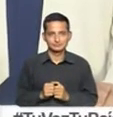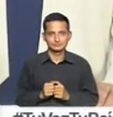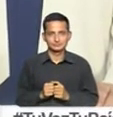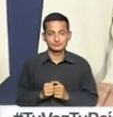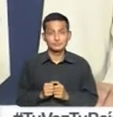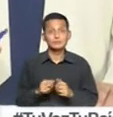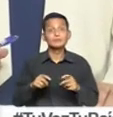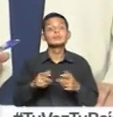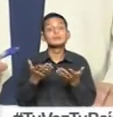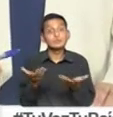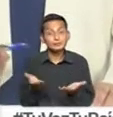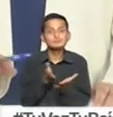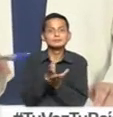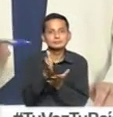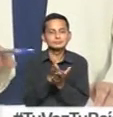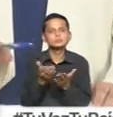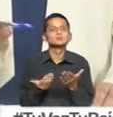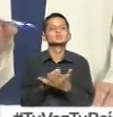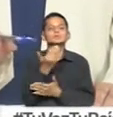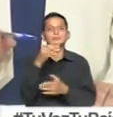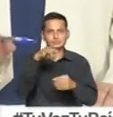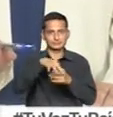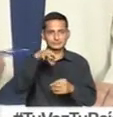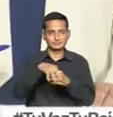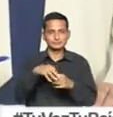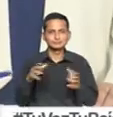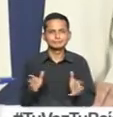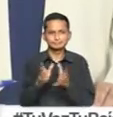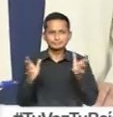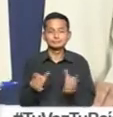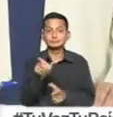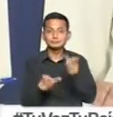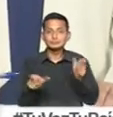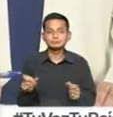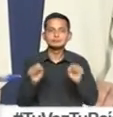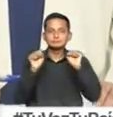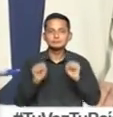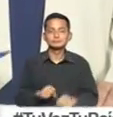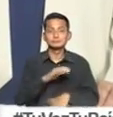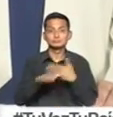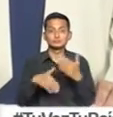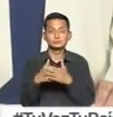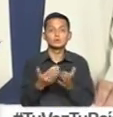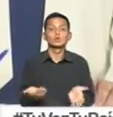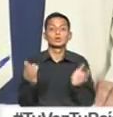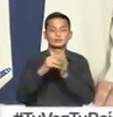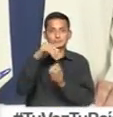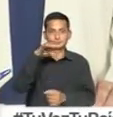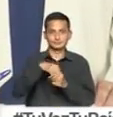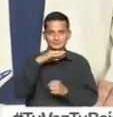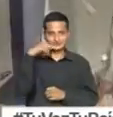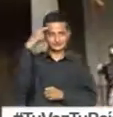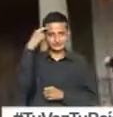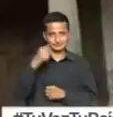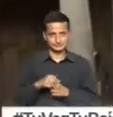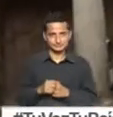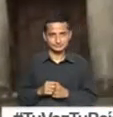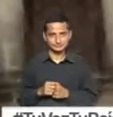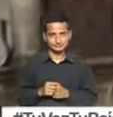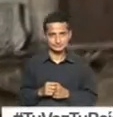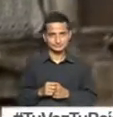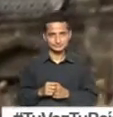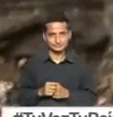es una iniciativa para impulsar una consulta popular que viabilice la reelección del presidente Correa.